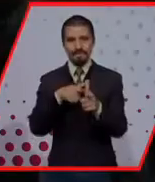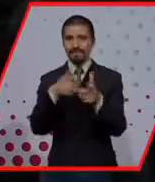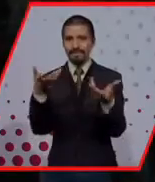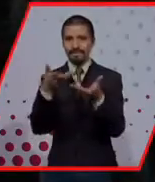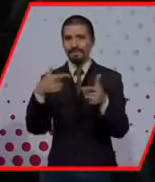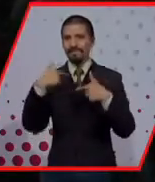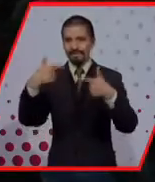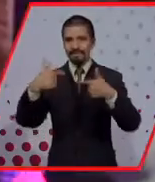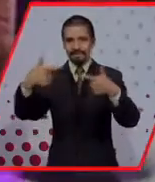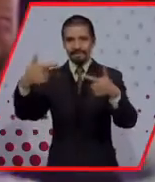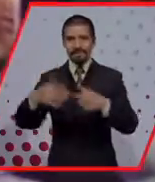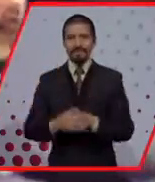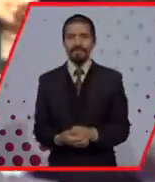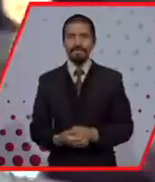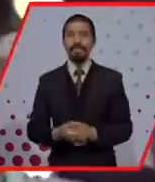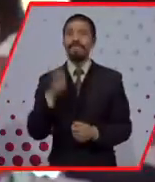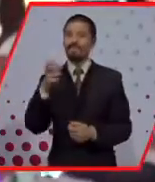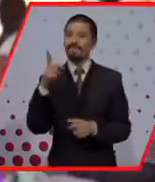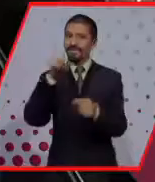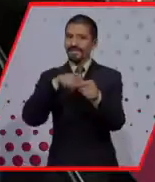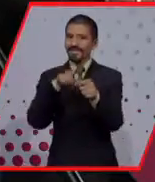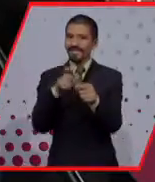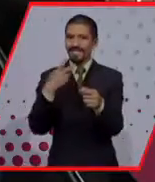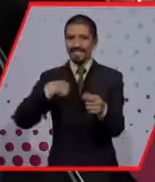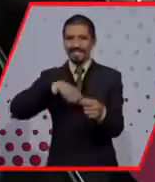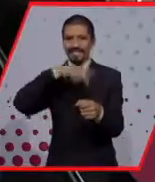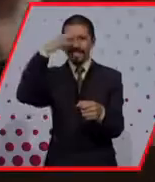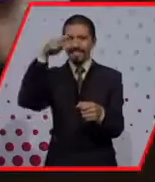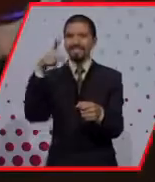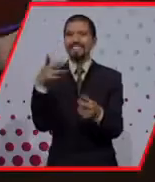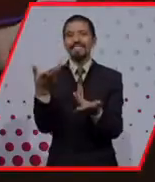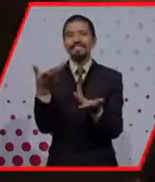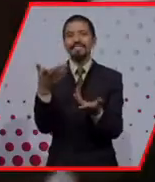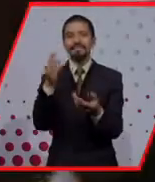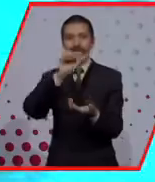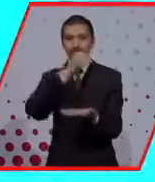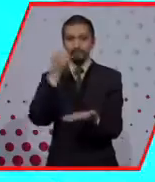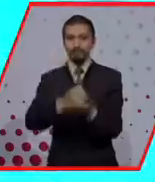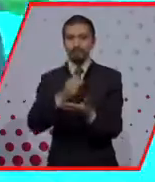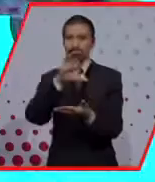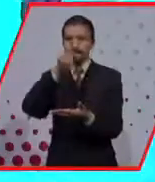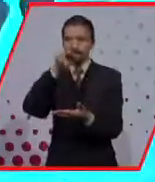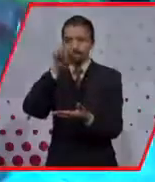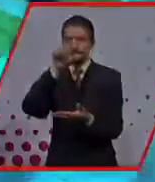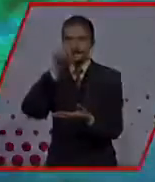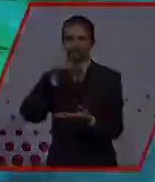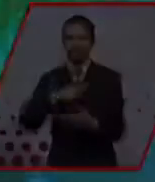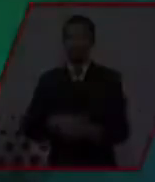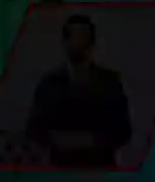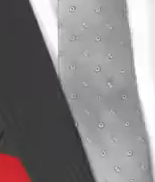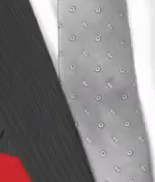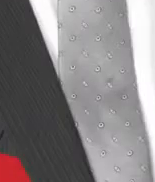generación en generación descubriendo el color de nuestro méxico para secarlas sandoval